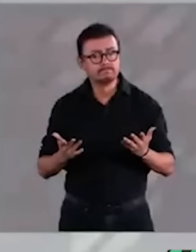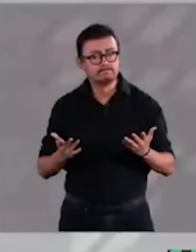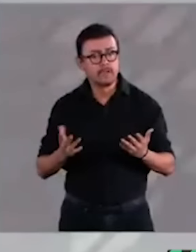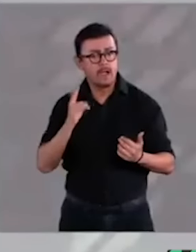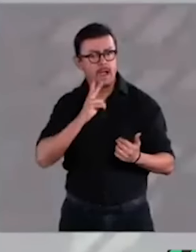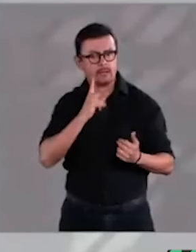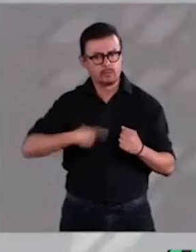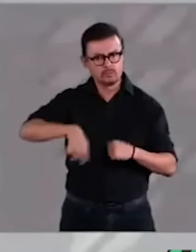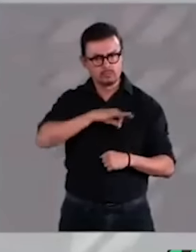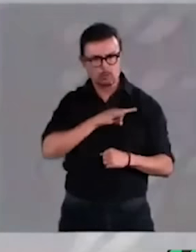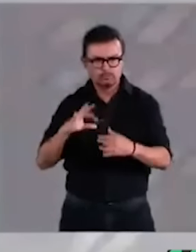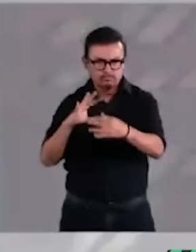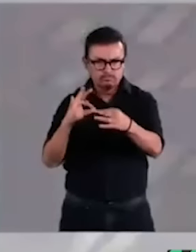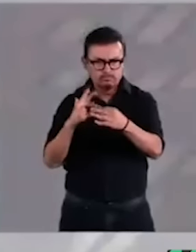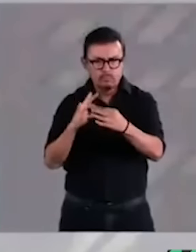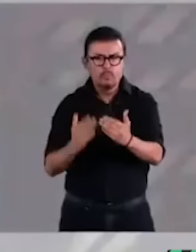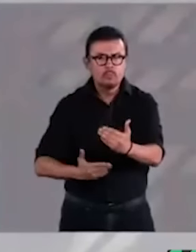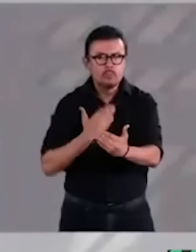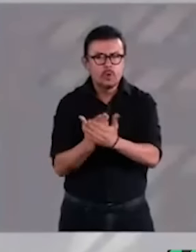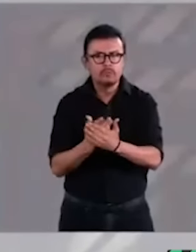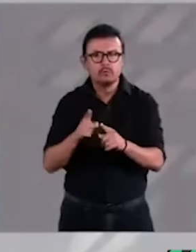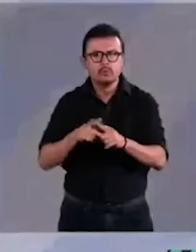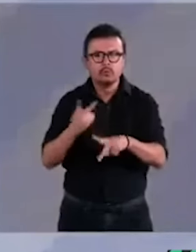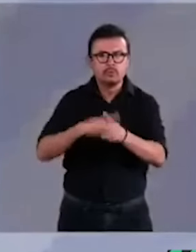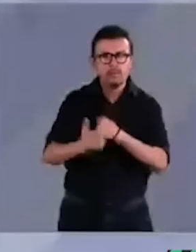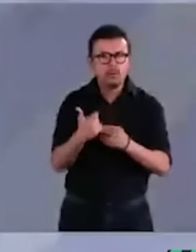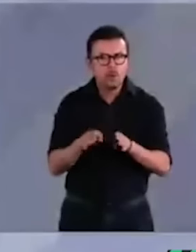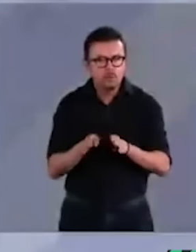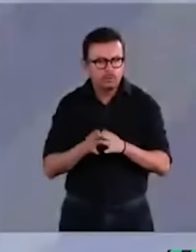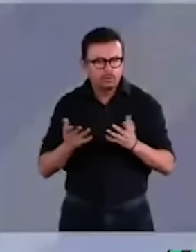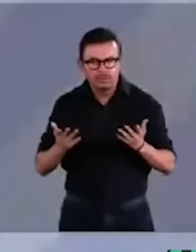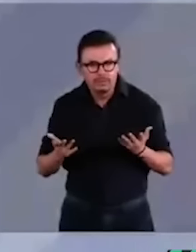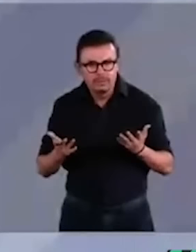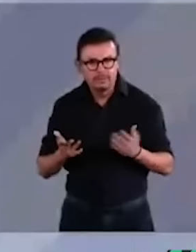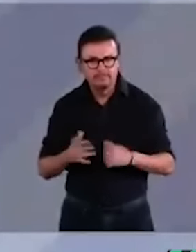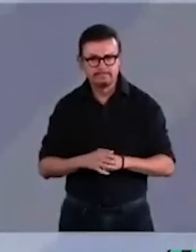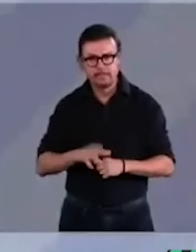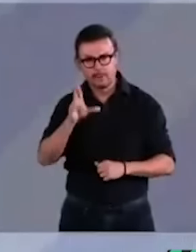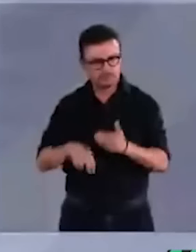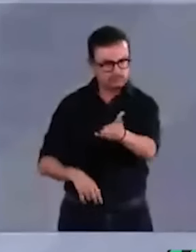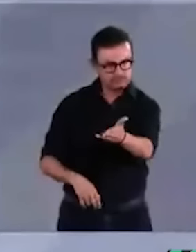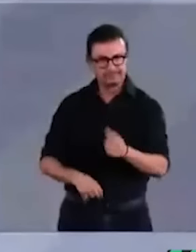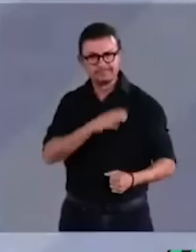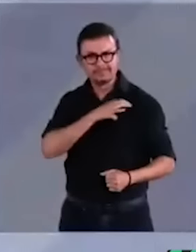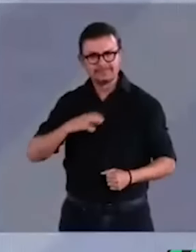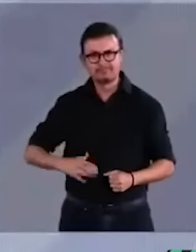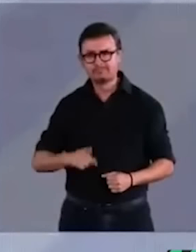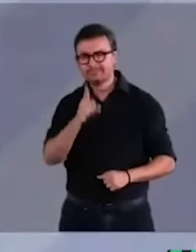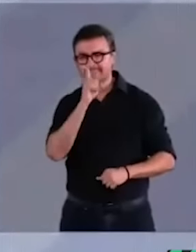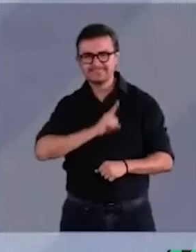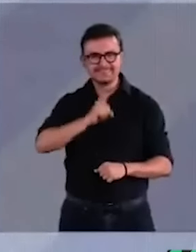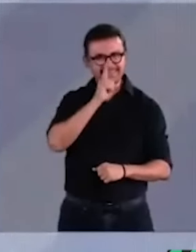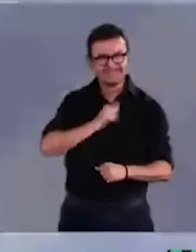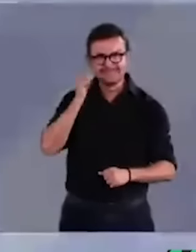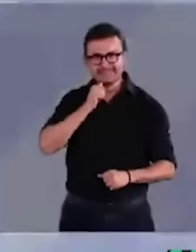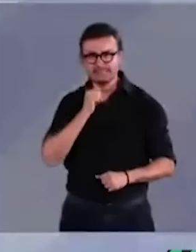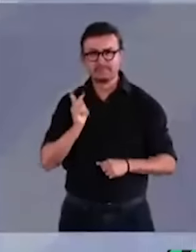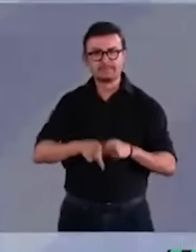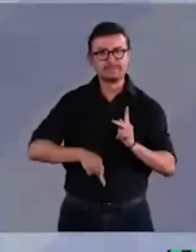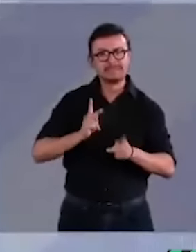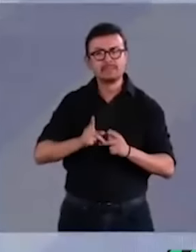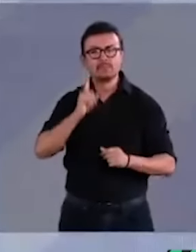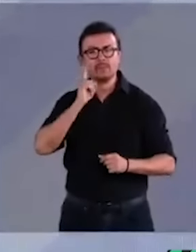el cómo de lo que están planteando? Adelante, Xochitl. Yo sé que la candidata de las mentiras odia hablar de las mujeres en público y en privado. Al